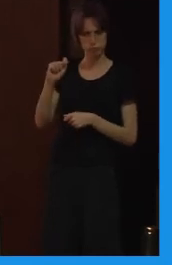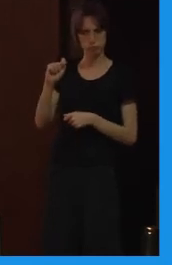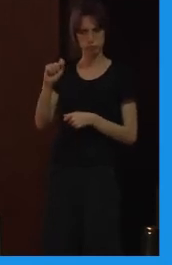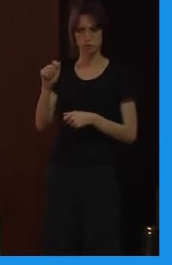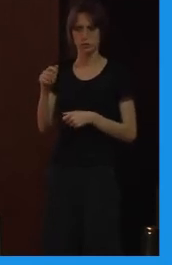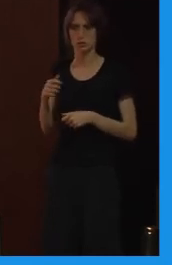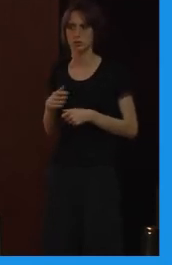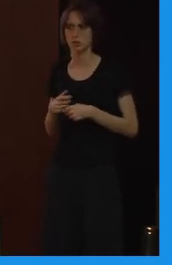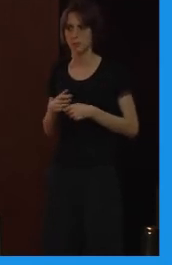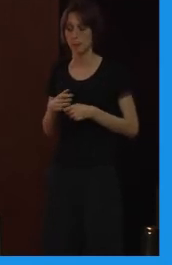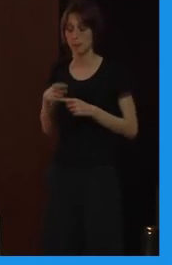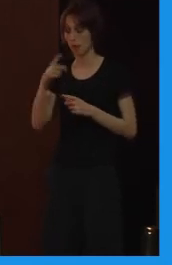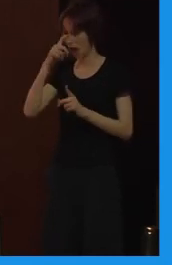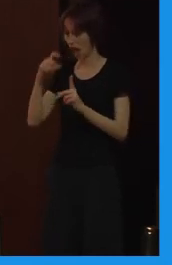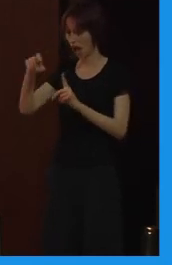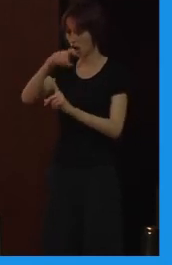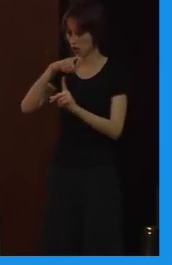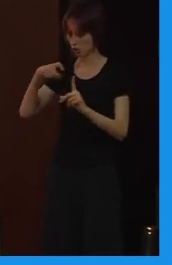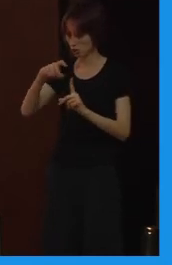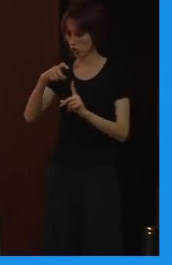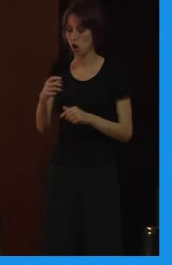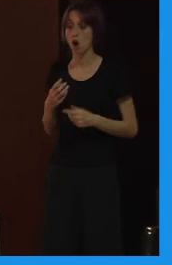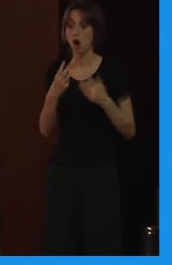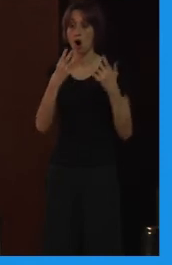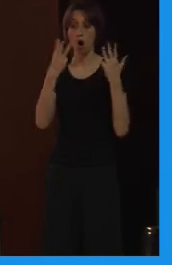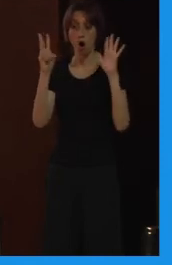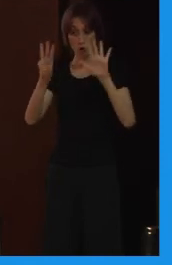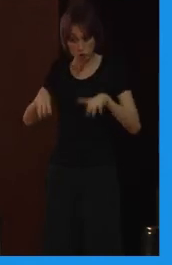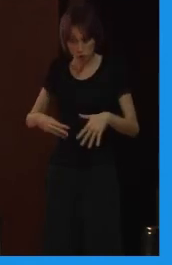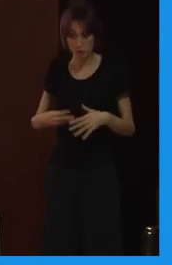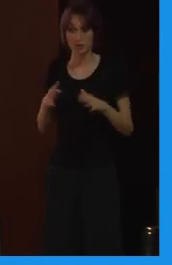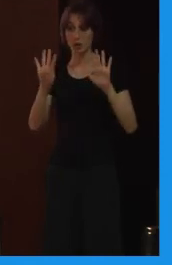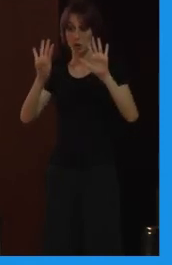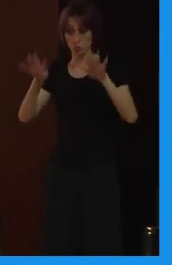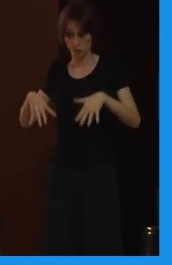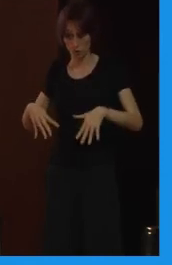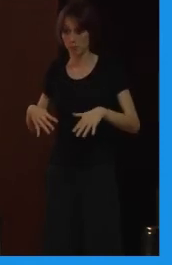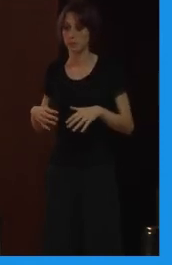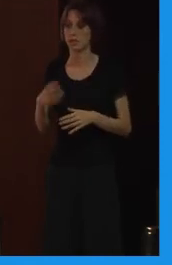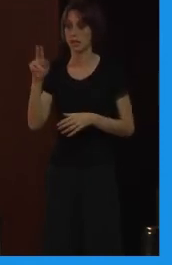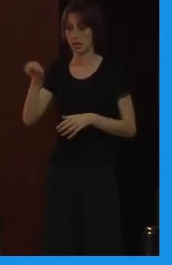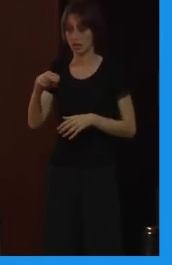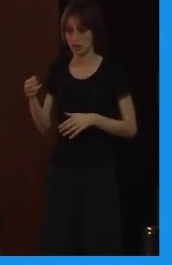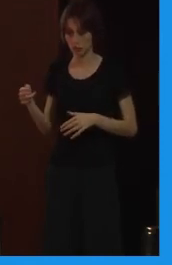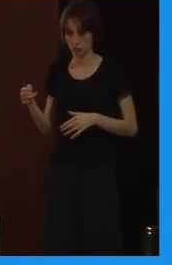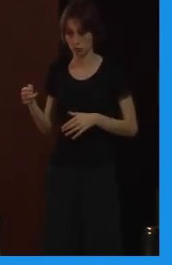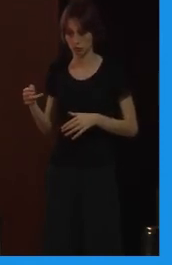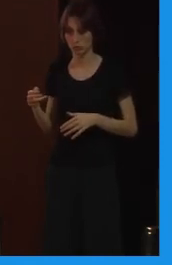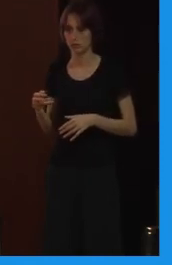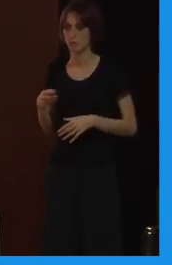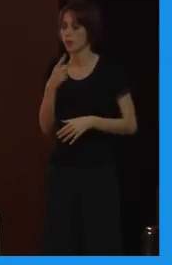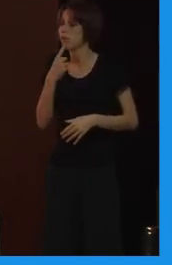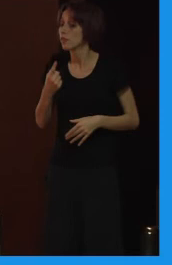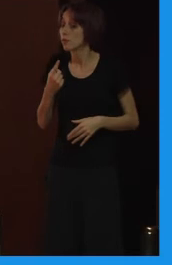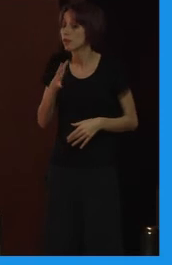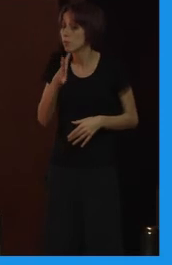estamos hablando anualmente de 8 o 9 mil euros. Y no os digo por el tratamiento que sea caro, es que es muy raro. Y